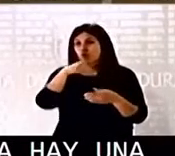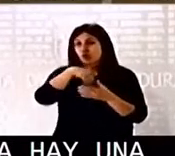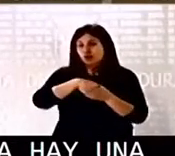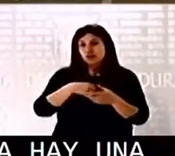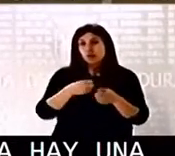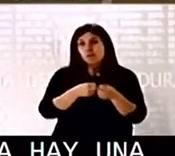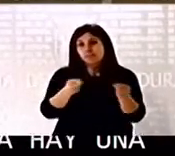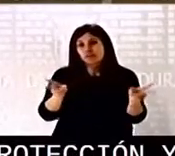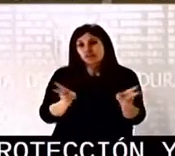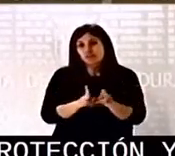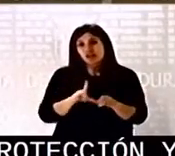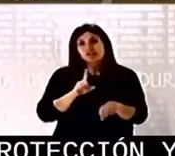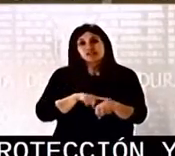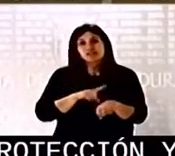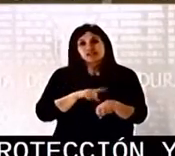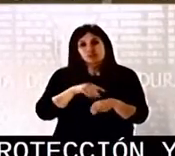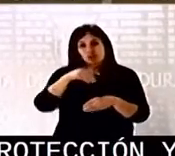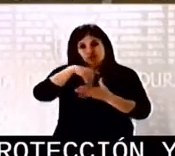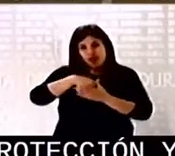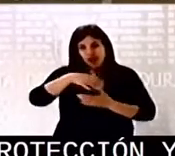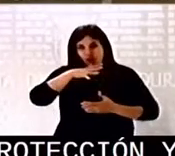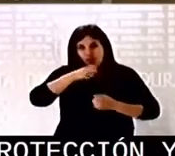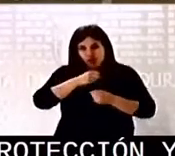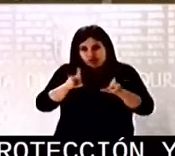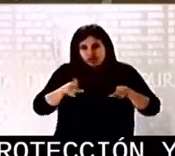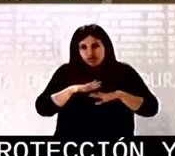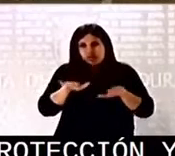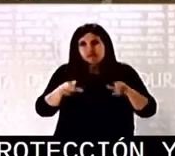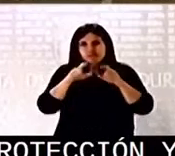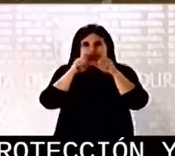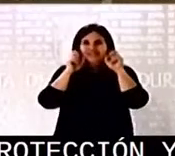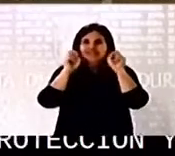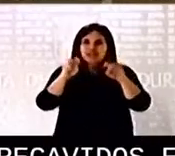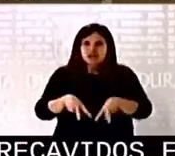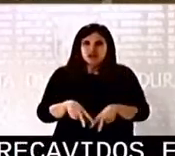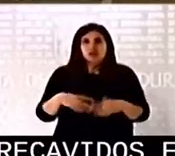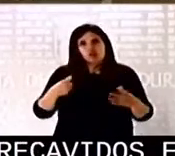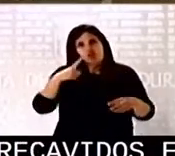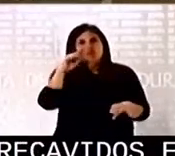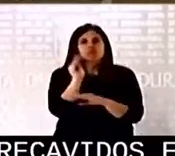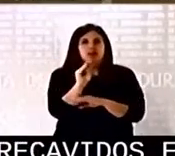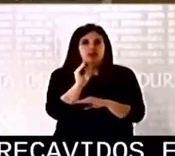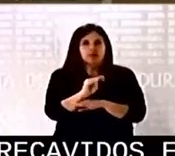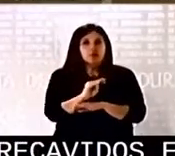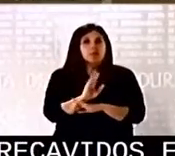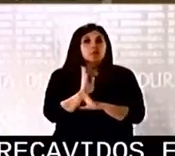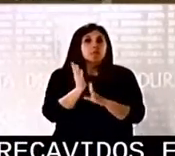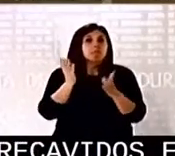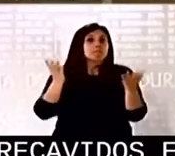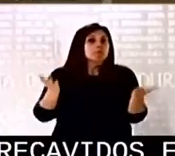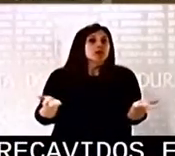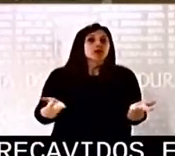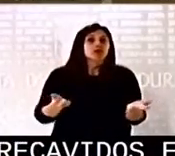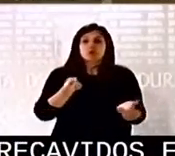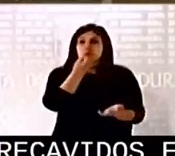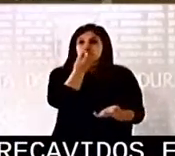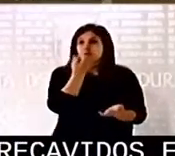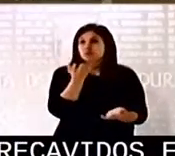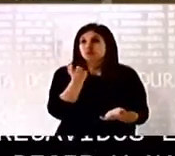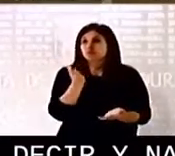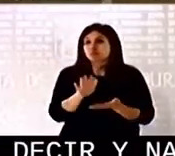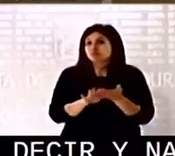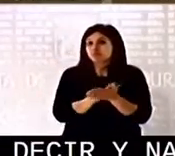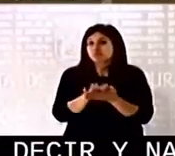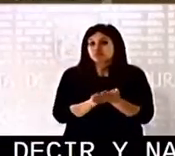protección, sin la mascarilla. Entonces, seamos un poco precavidos en ese sentido, pero evidentemente nada que decir y nada que añadir